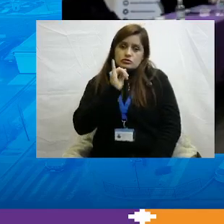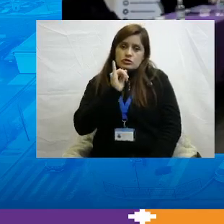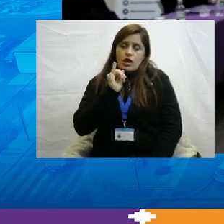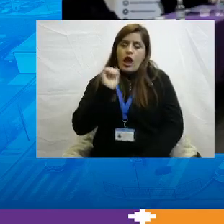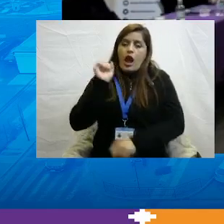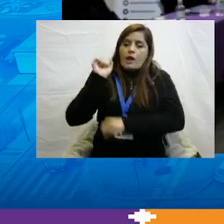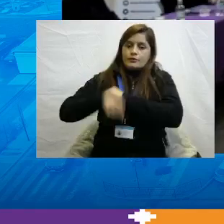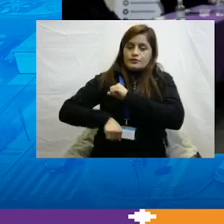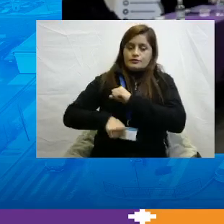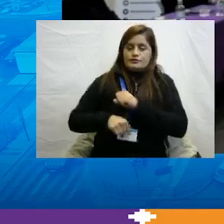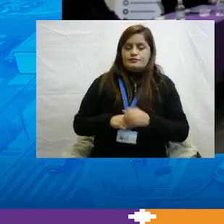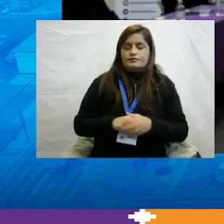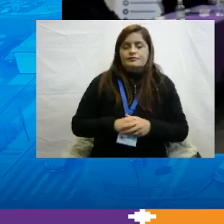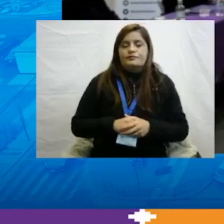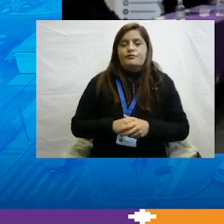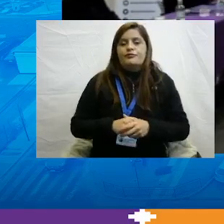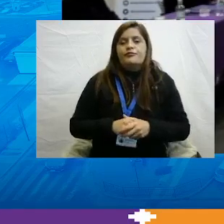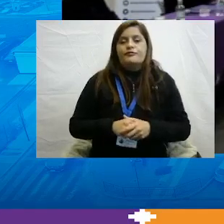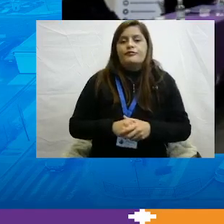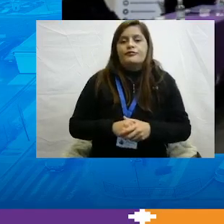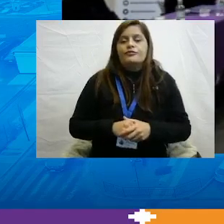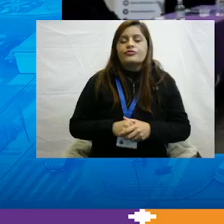con mi respaldo. Eso.